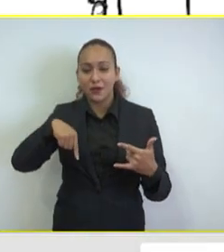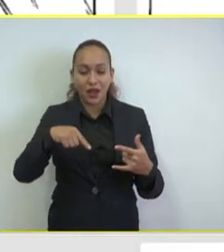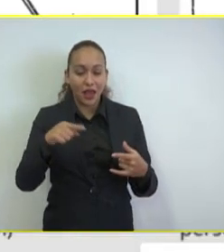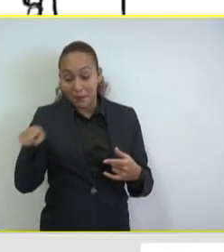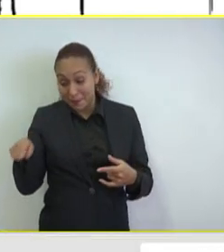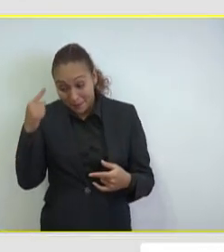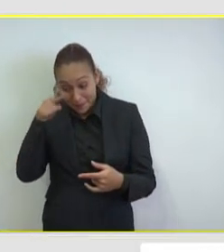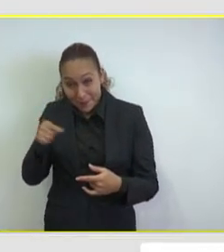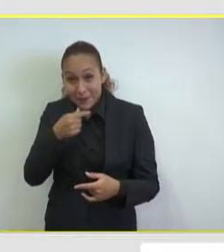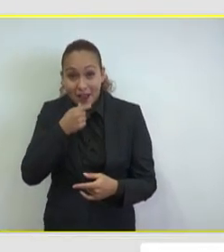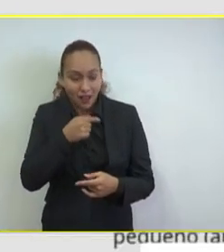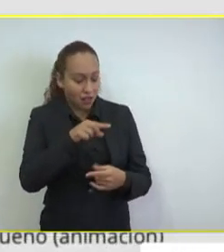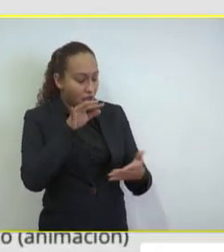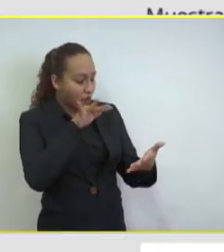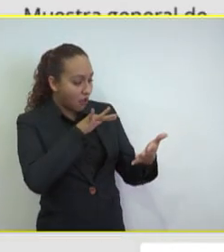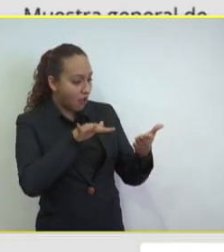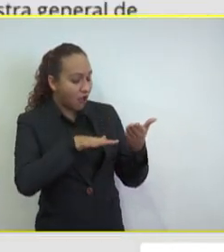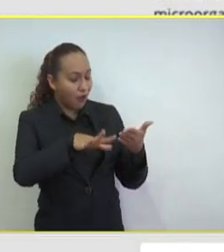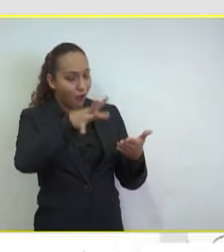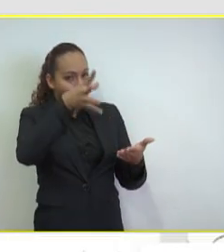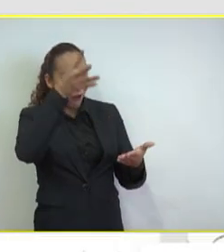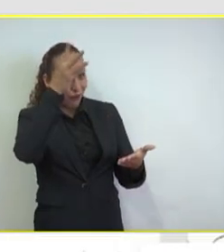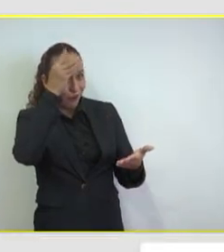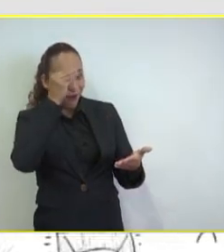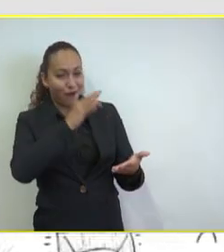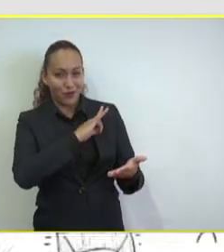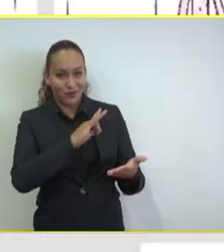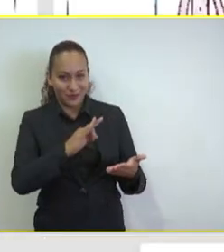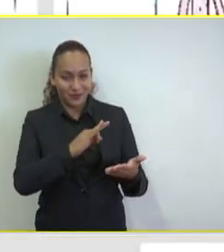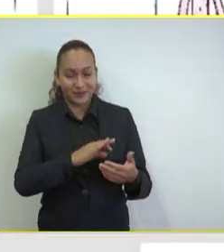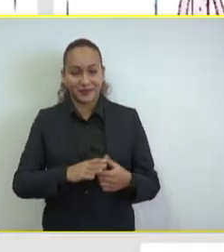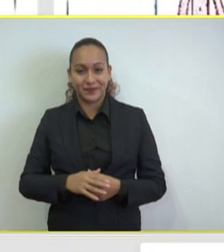referir y presentar los contenidos de manera deductiva